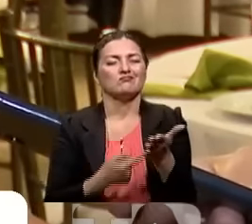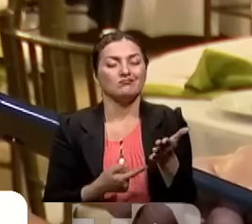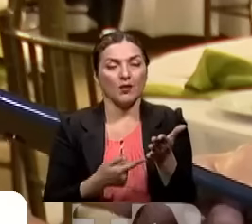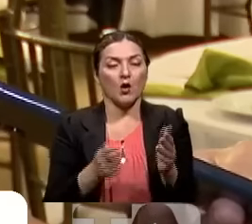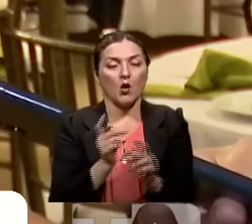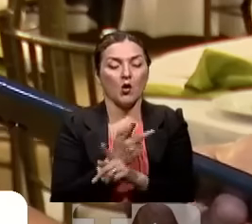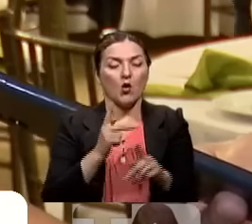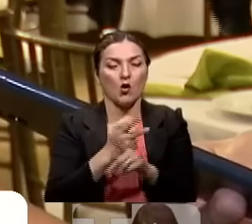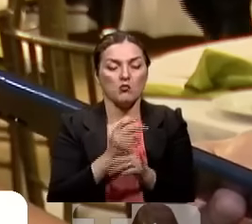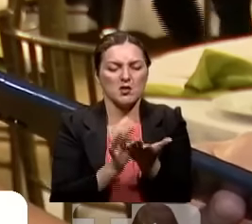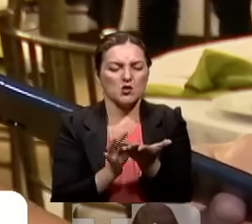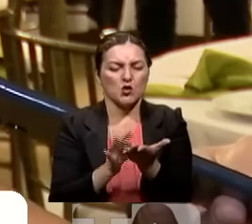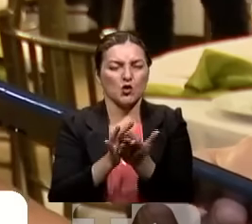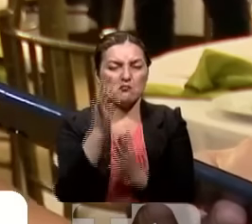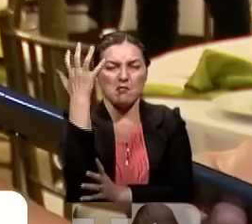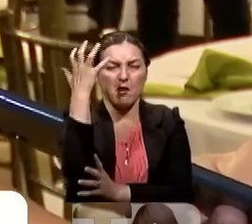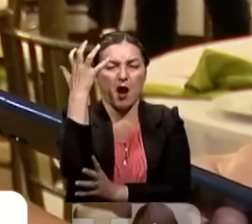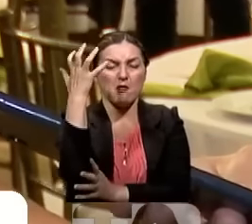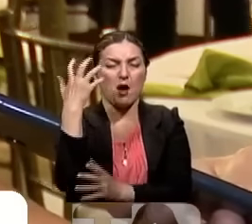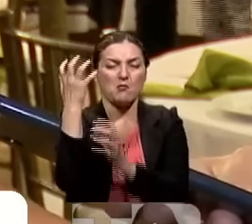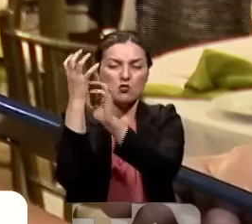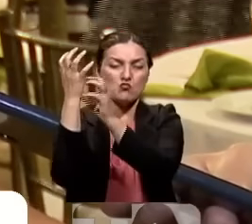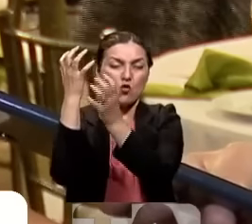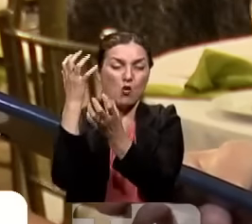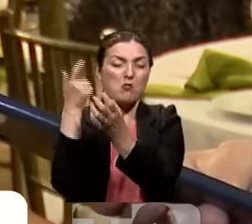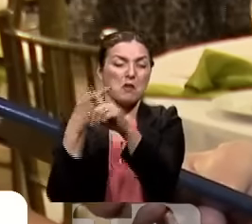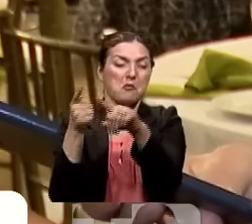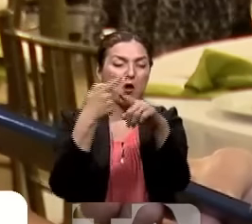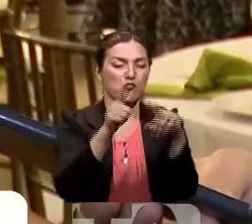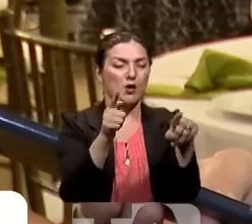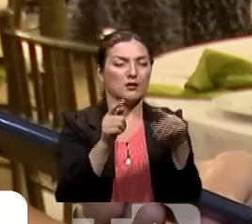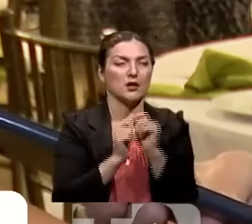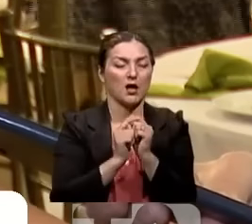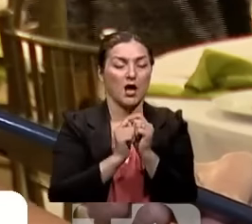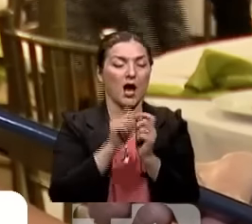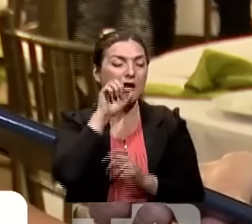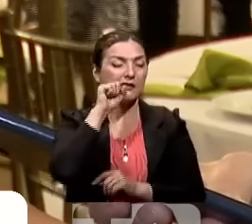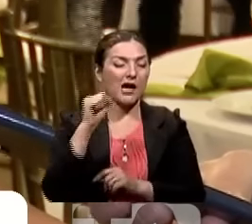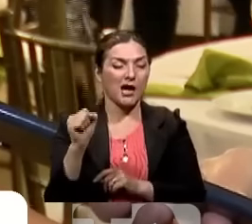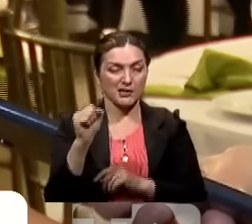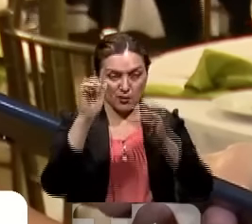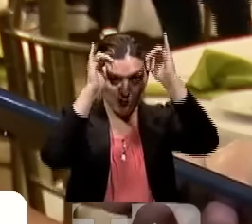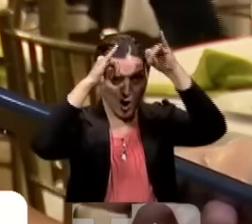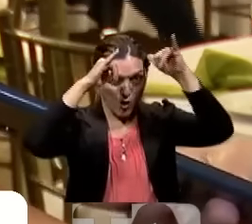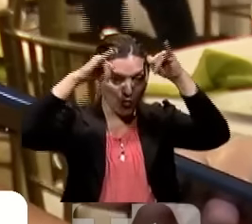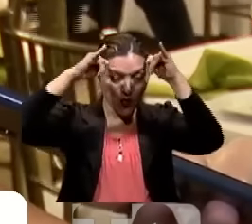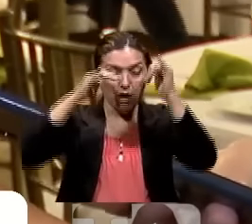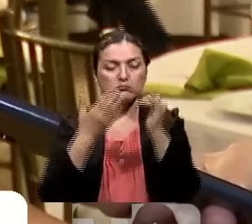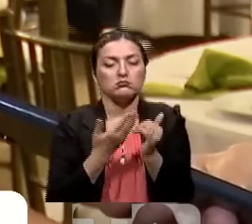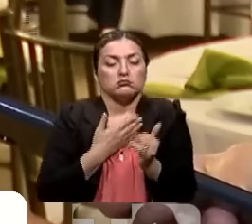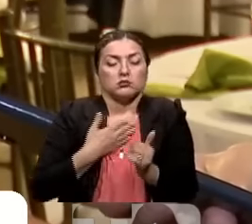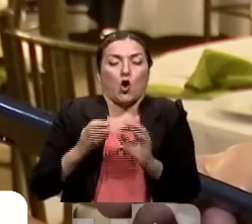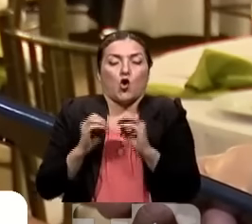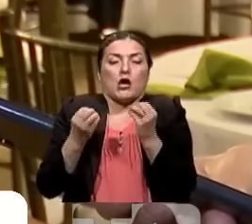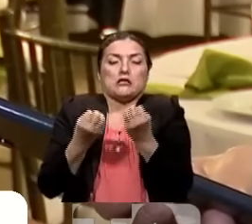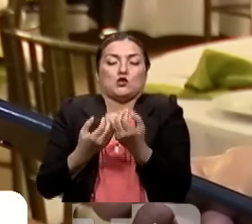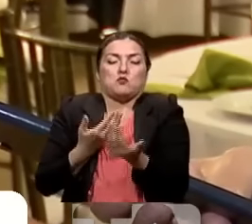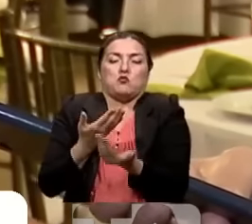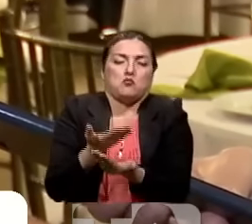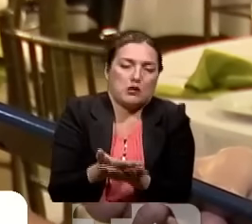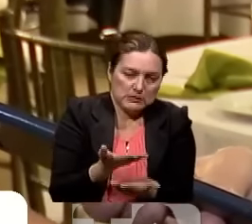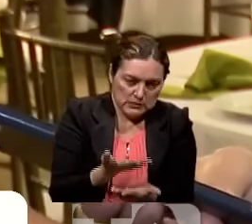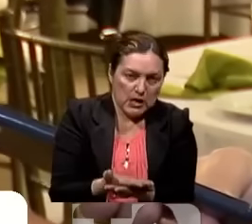palma africana, también de carne vacuna, ¿verdad?, de carne de res. Y lo que estamos proponiendo como organización